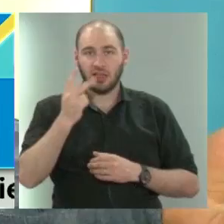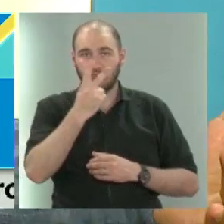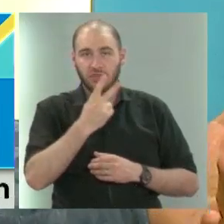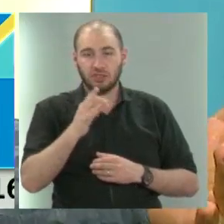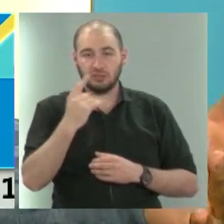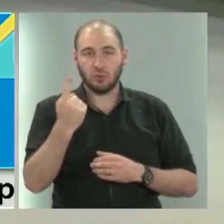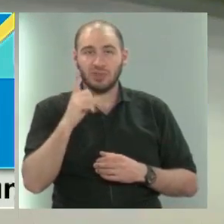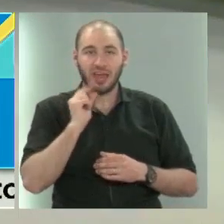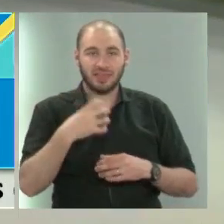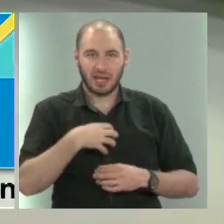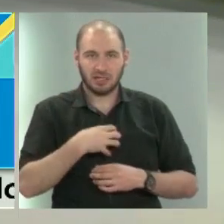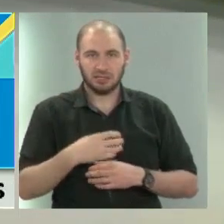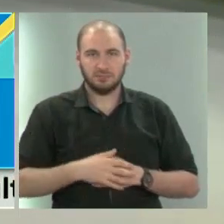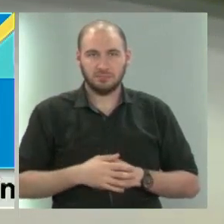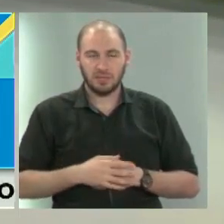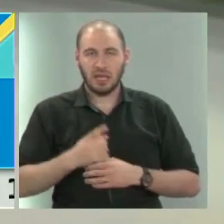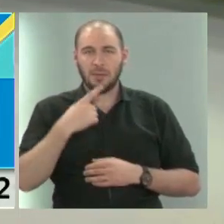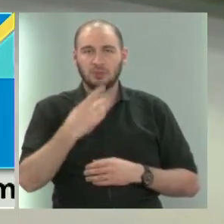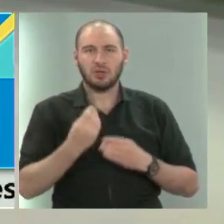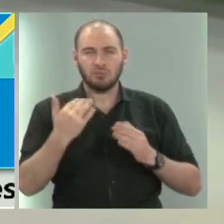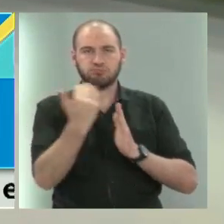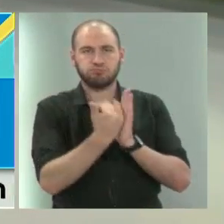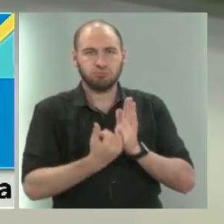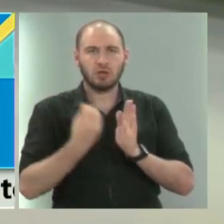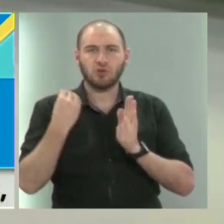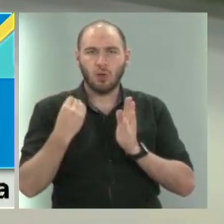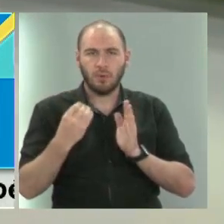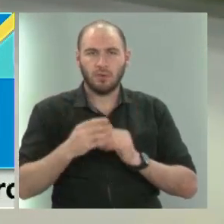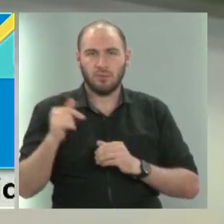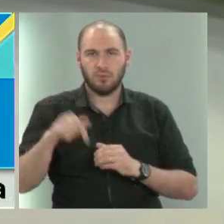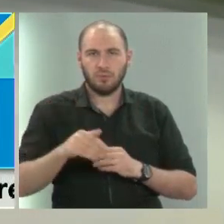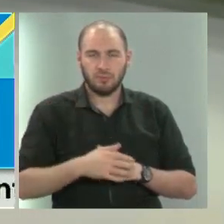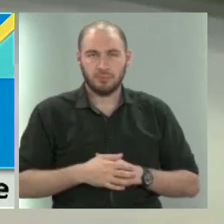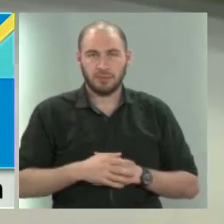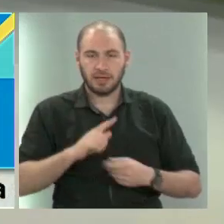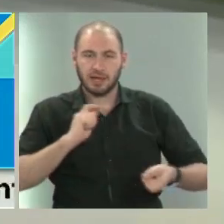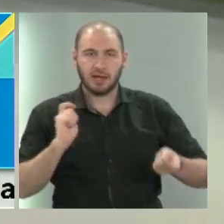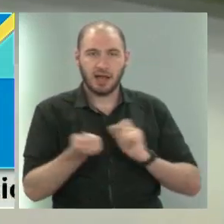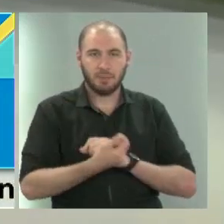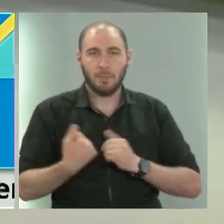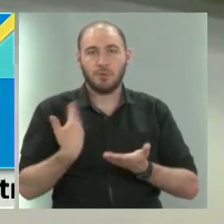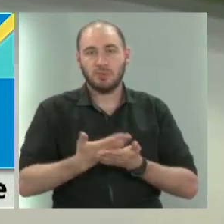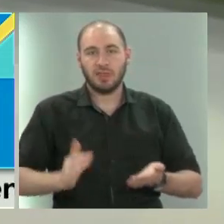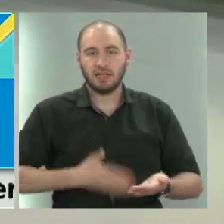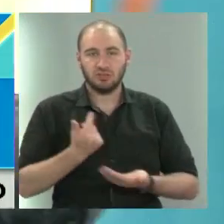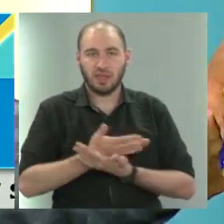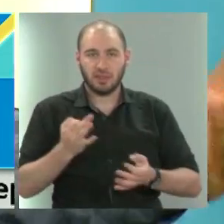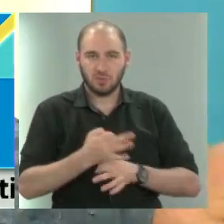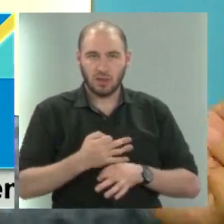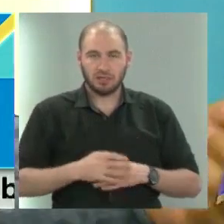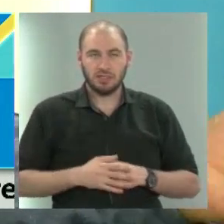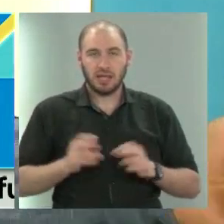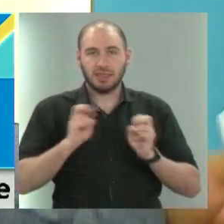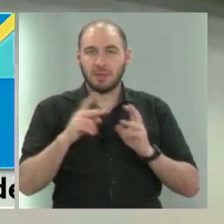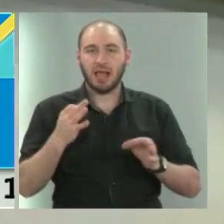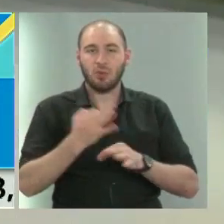201 días de clases. ¿Cómo nos posiciona, digamos, estos cambios que propone la Dirección de Escuela en relación a